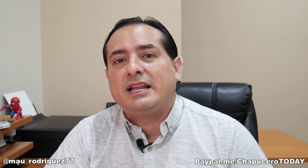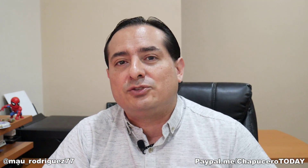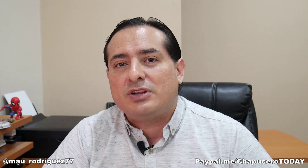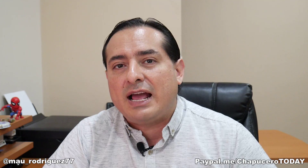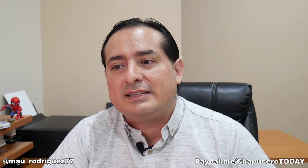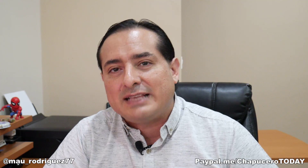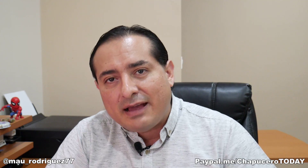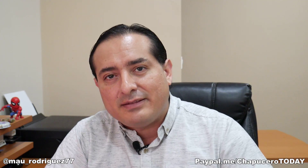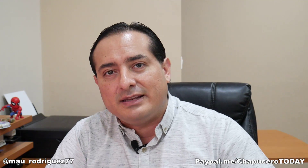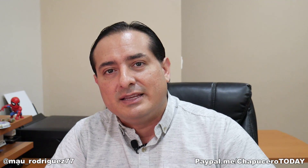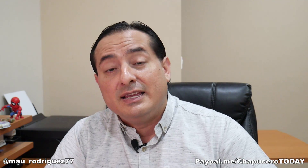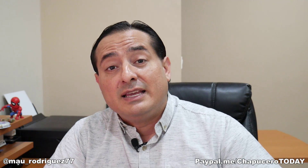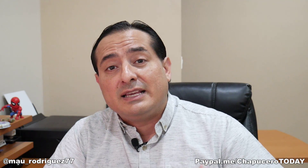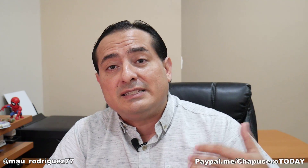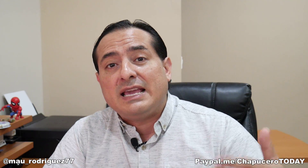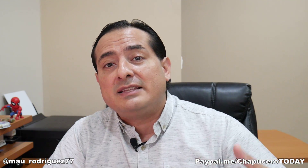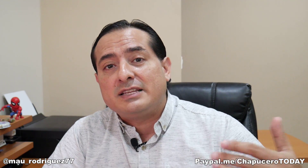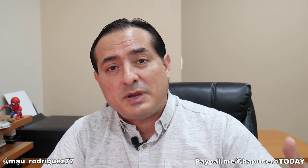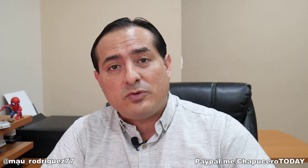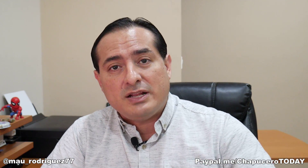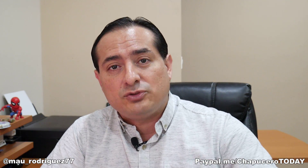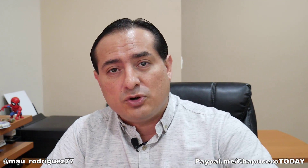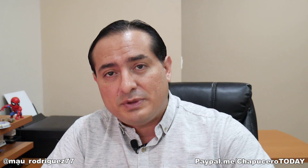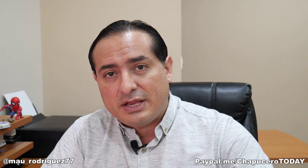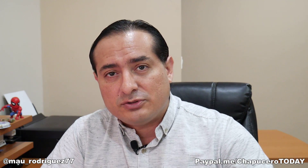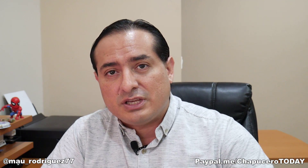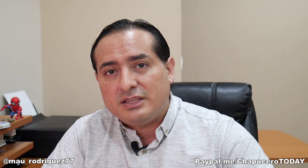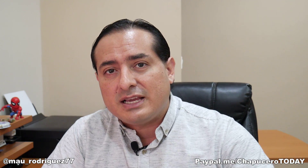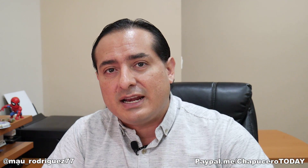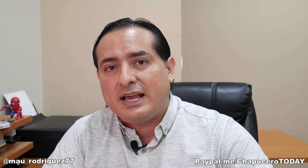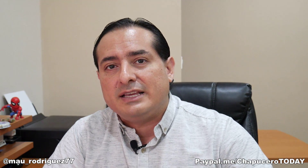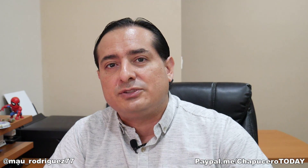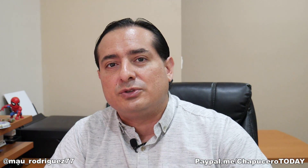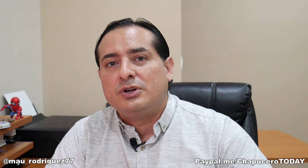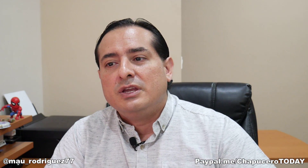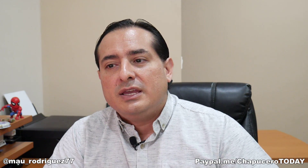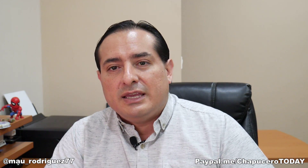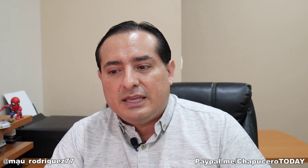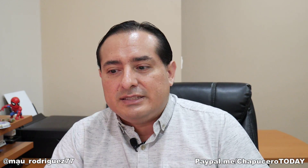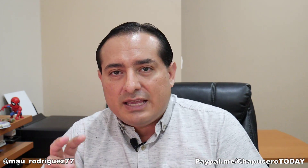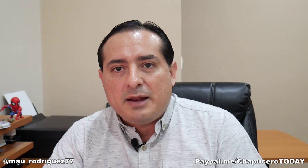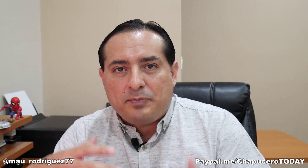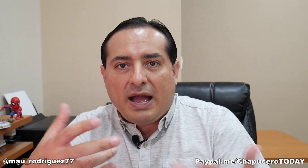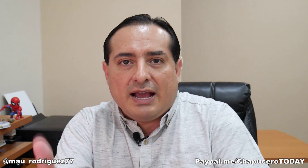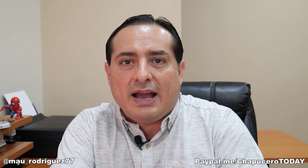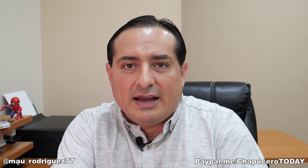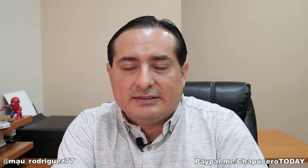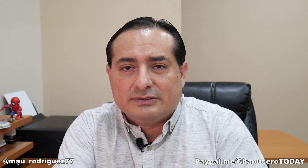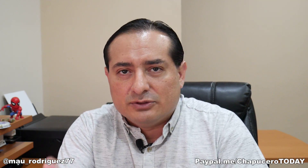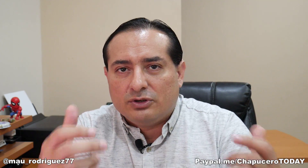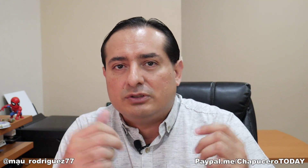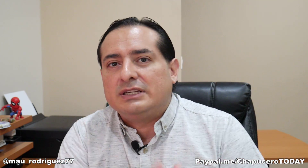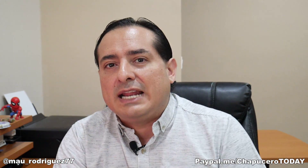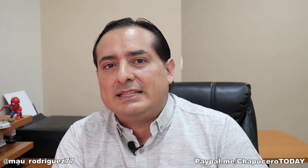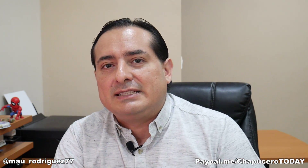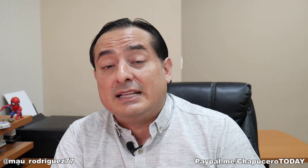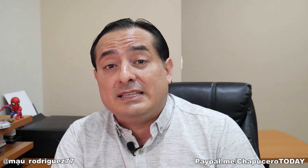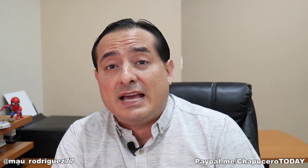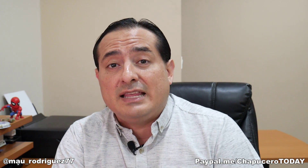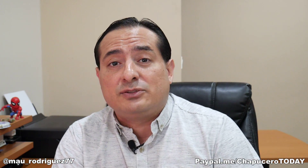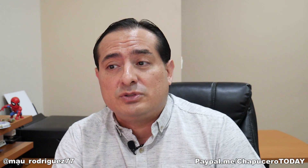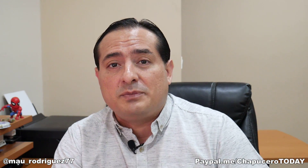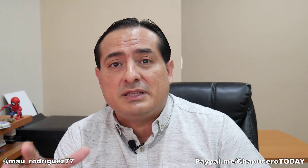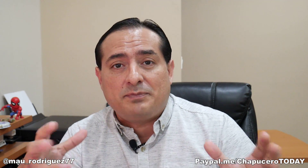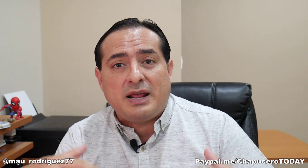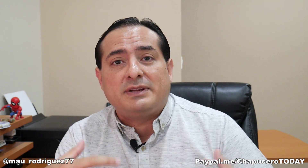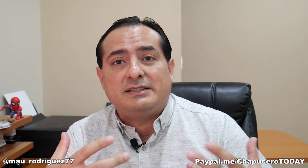Guardia Nacional. Saben que si Andrés Manuel y su gobierno se dedican a esto, y si él paga, ¿no?, grandes